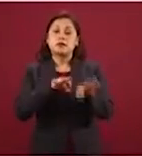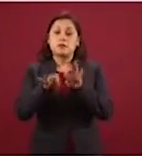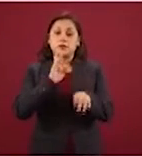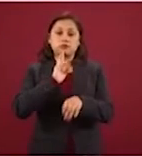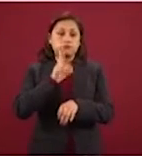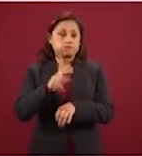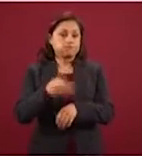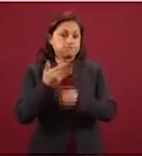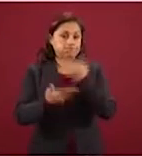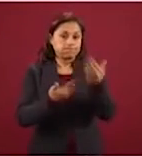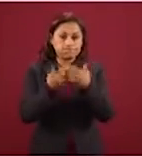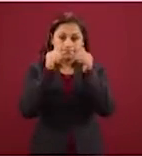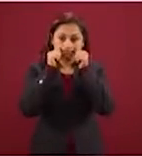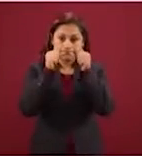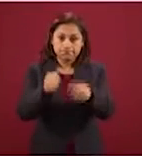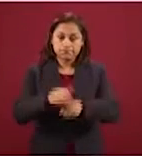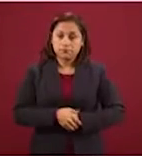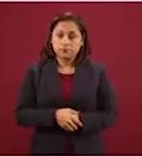Y